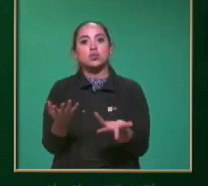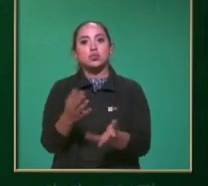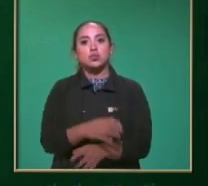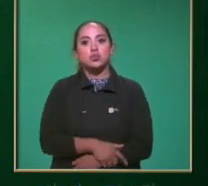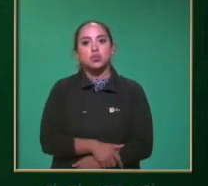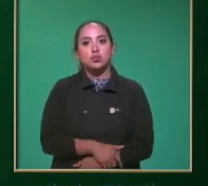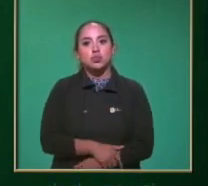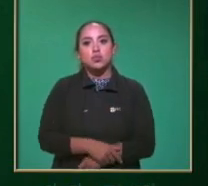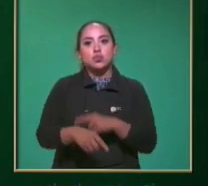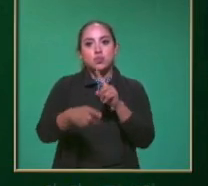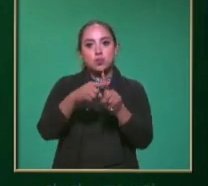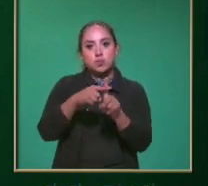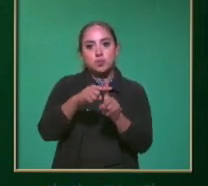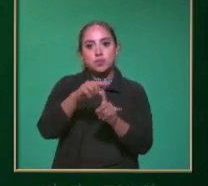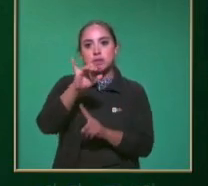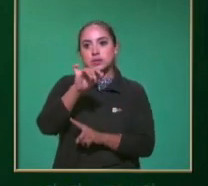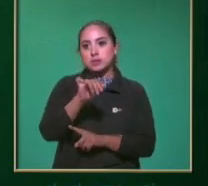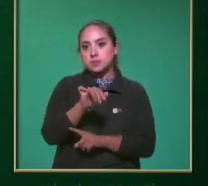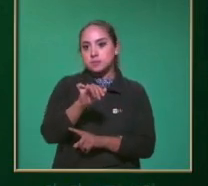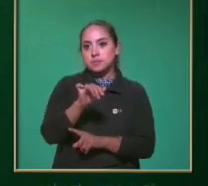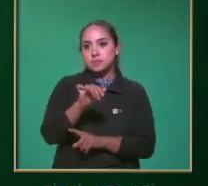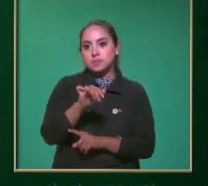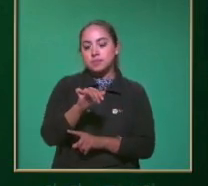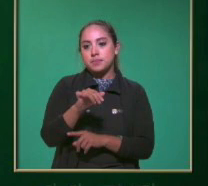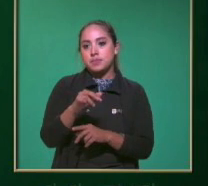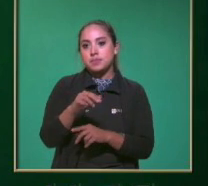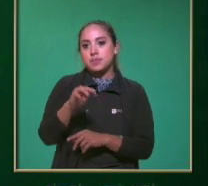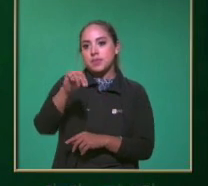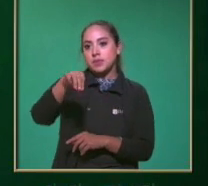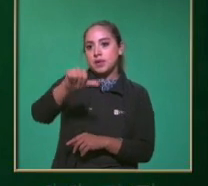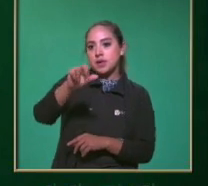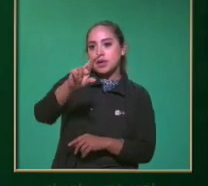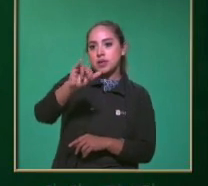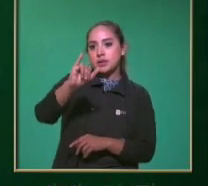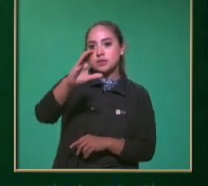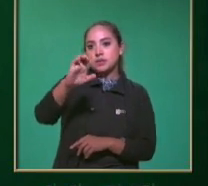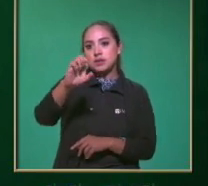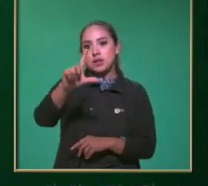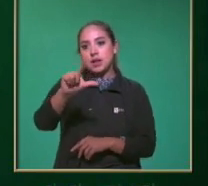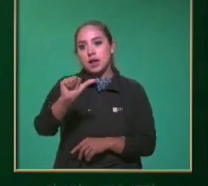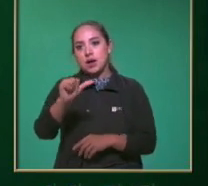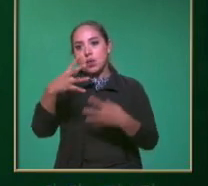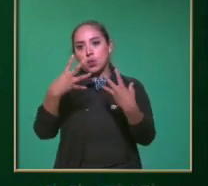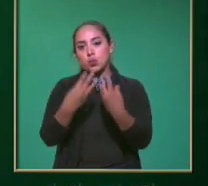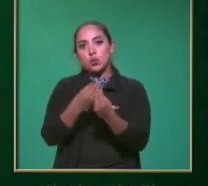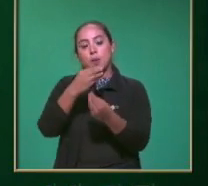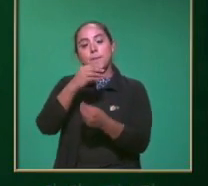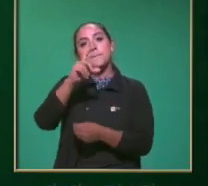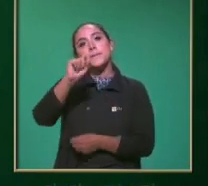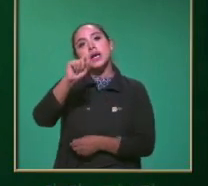una suma. Y Marisela juntó 22. Vamos a contar.